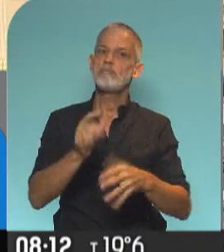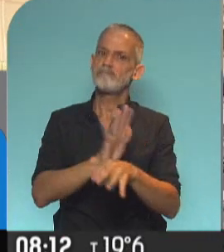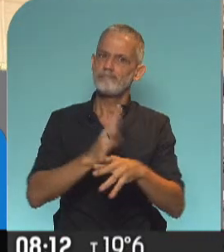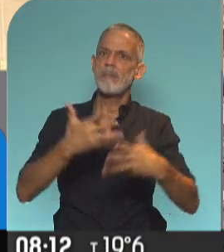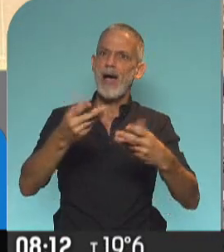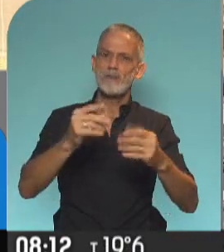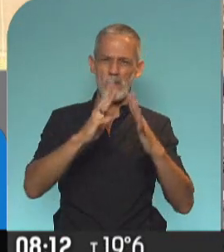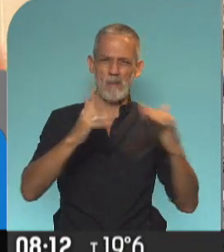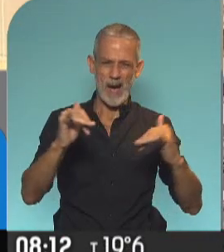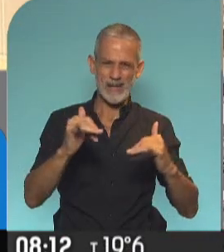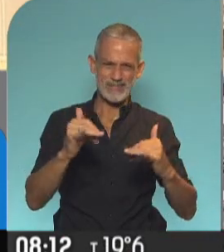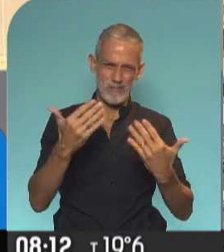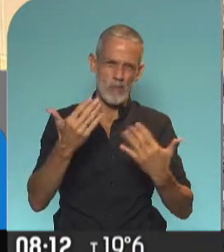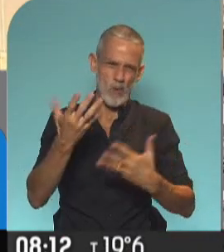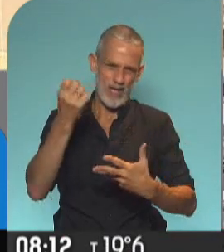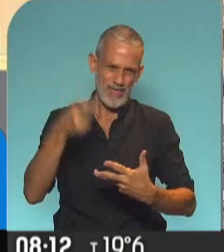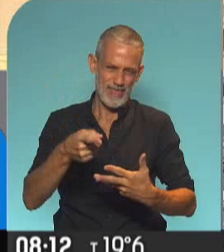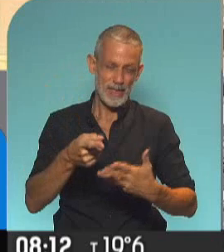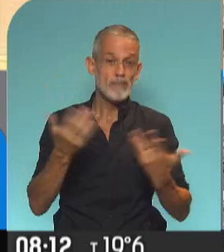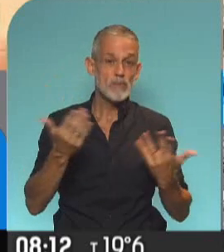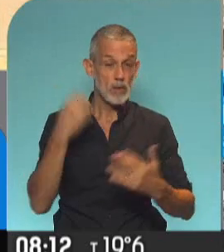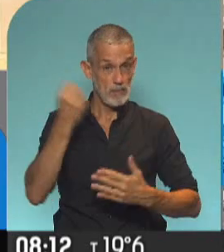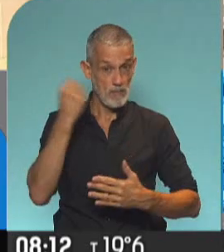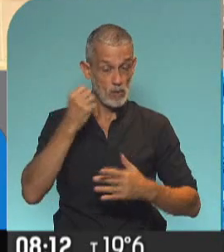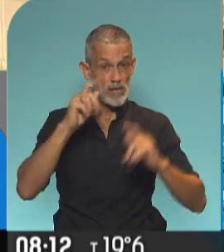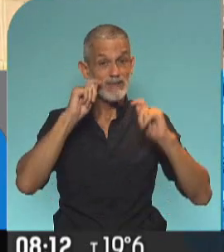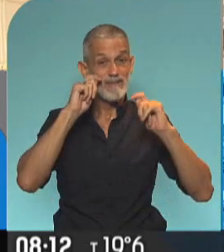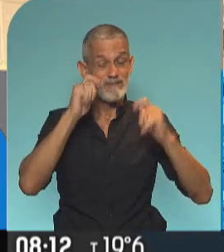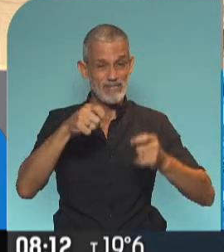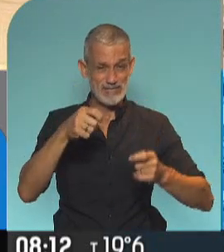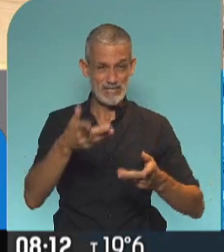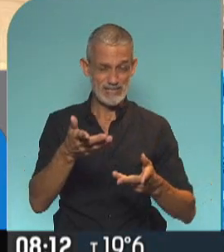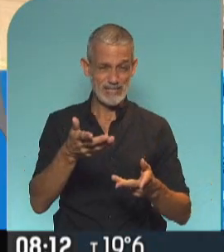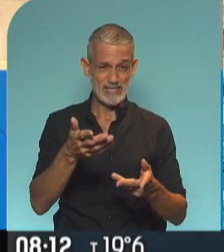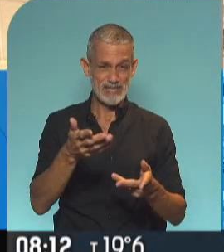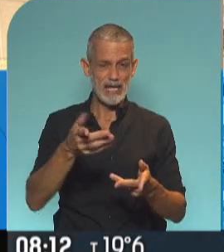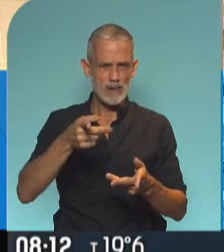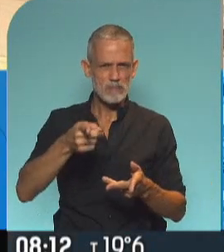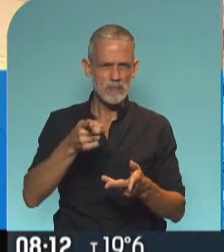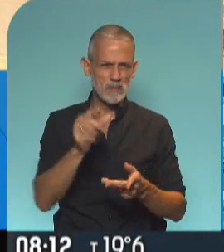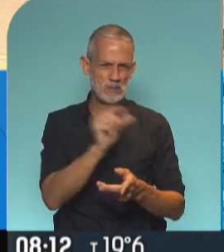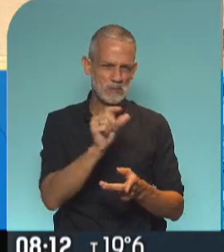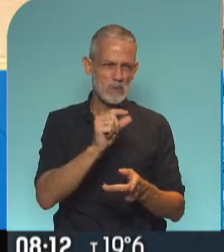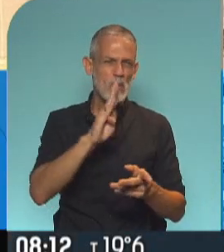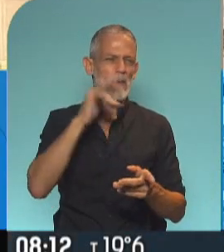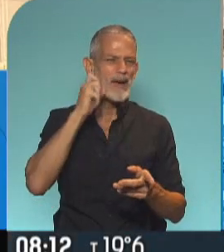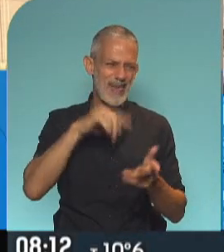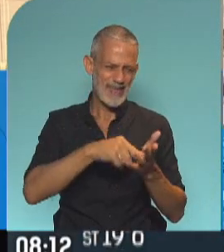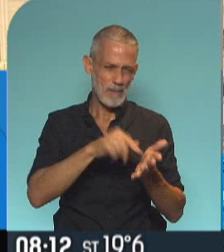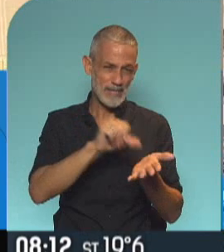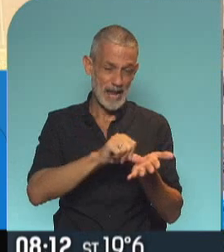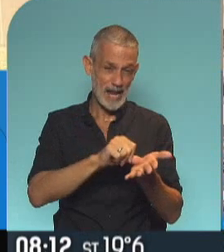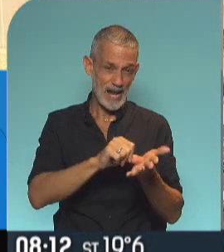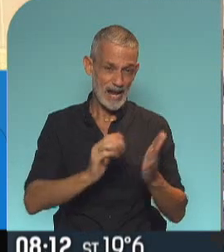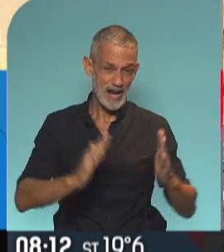fuerte a la paz. Por eso es tan importante la visita, como bien decían recién, estará un ratito en Bagdad con el